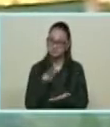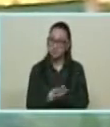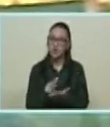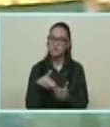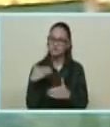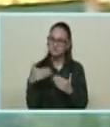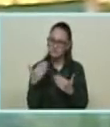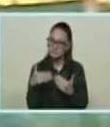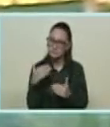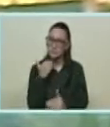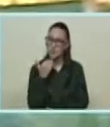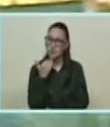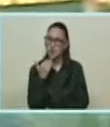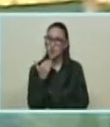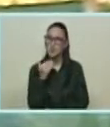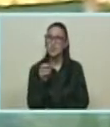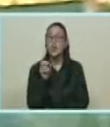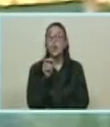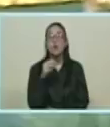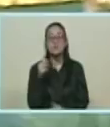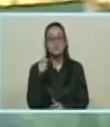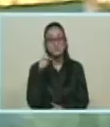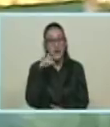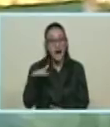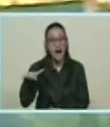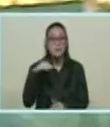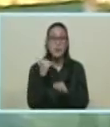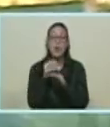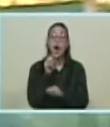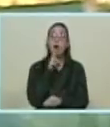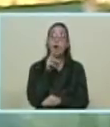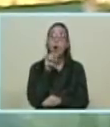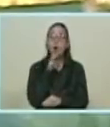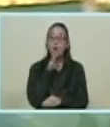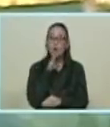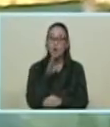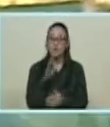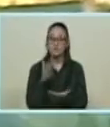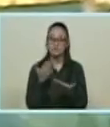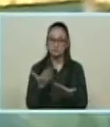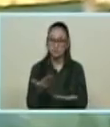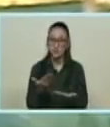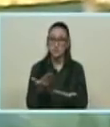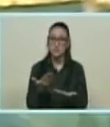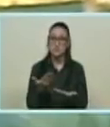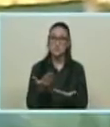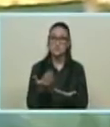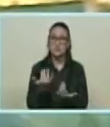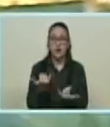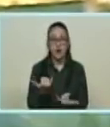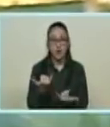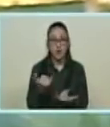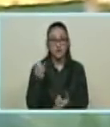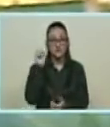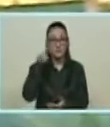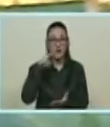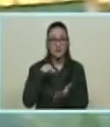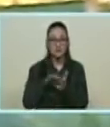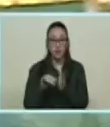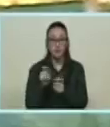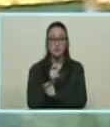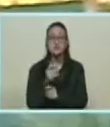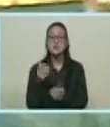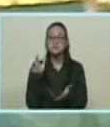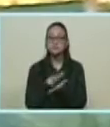momento campos de oro también del arco minero. Hoy la Asamblea Nacional Constituyente está aprobando la